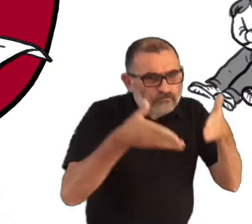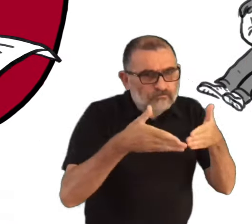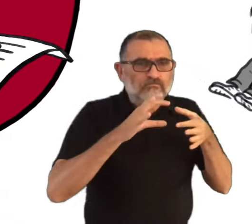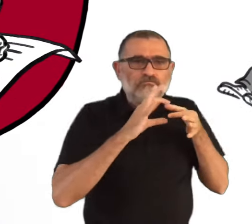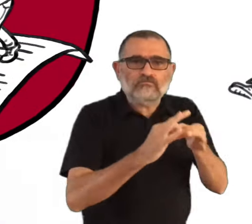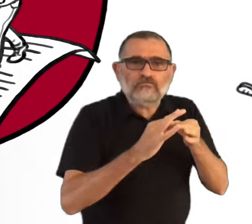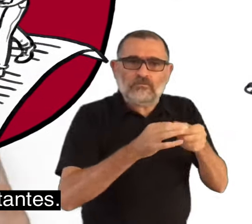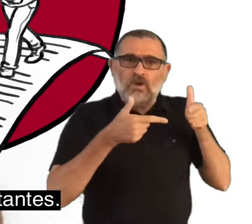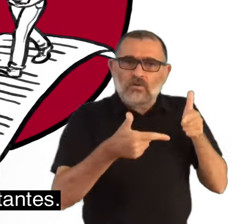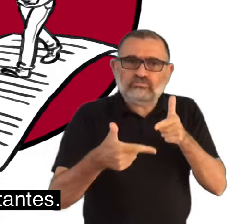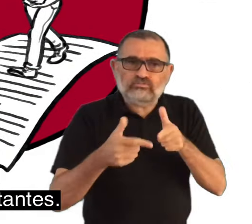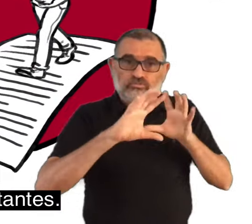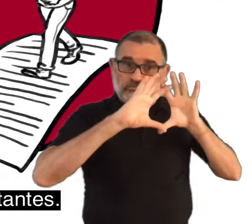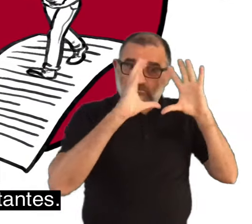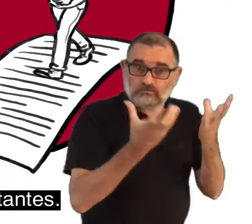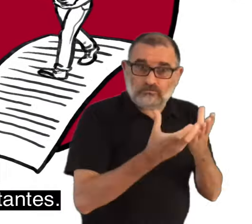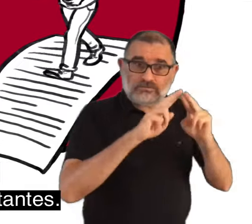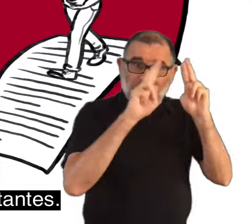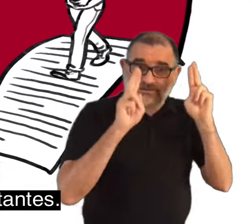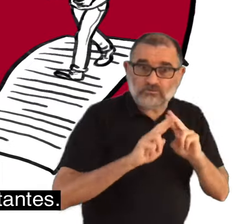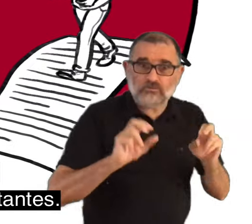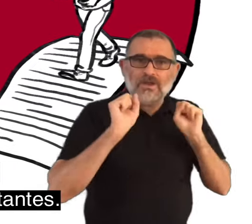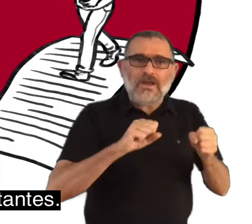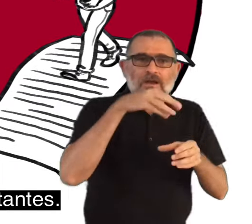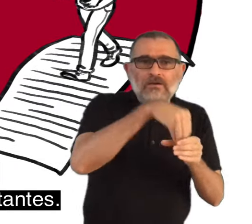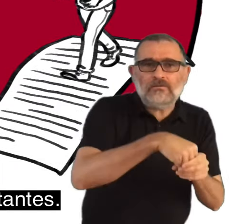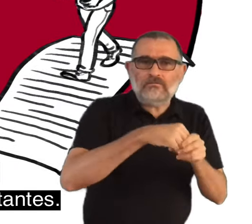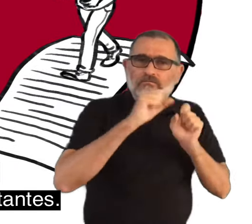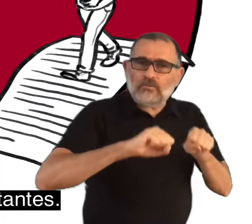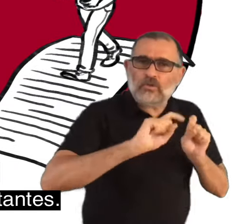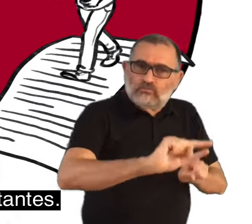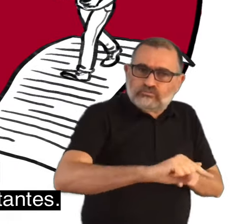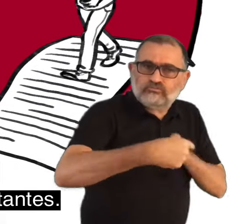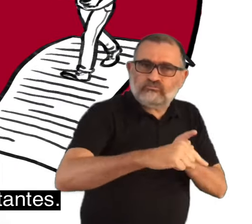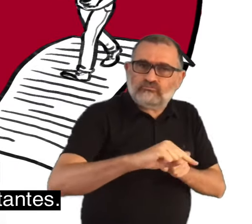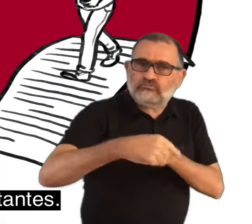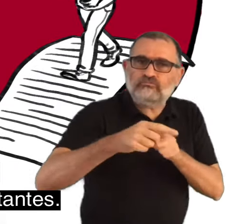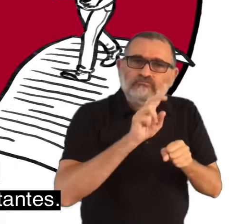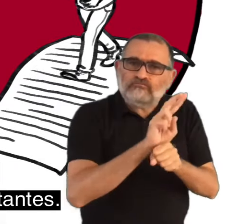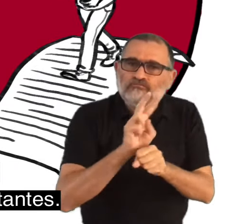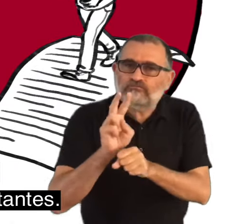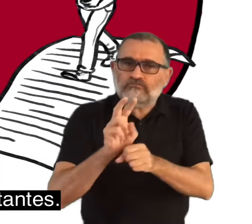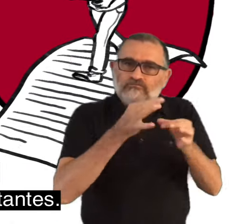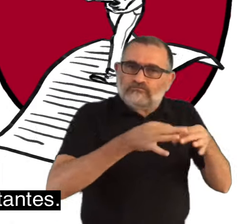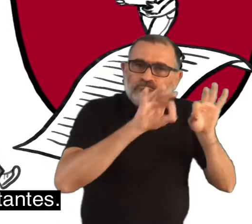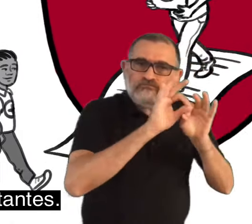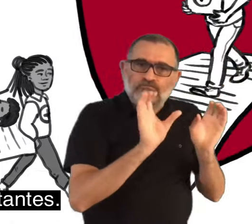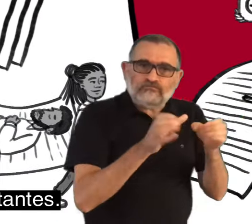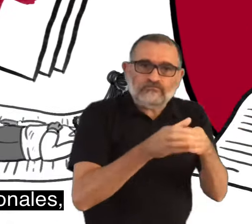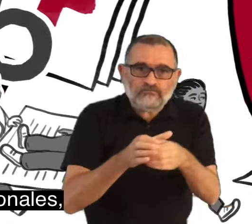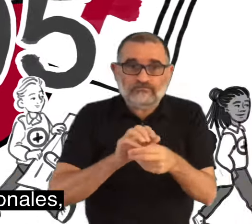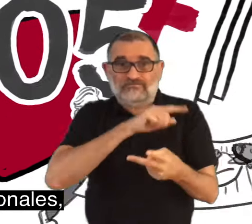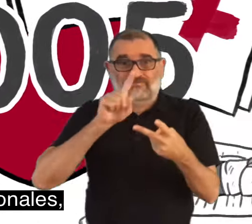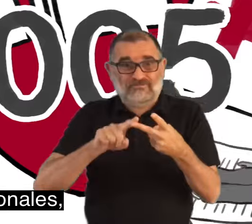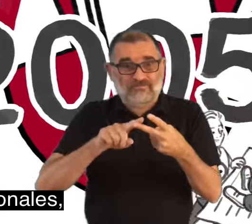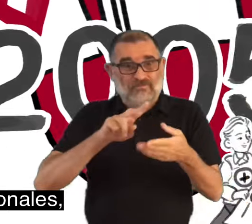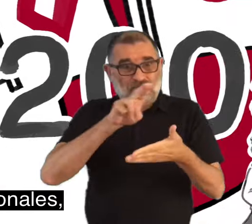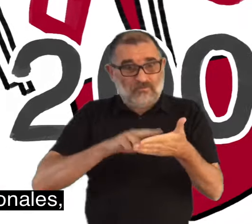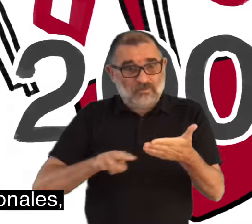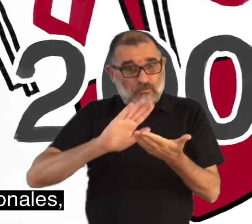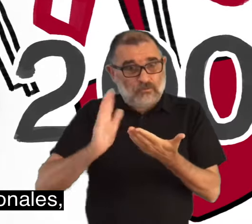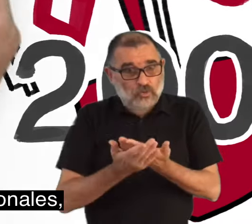internacionales, contiene principios clave para la conducción de las hostilidades, entre otras protecciones importantes. El protocolo